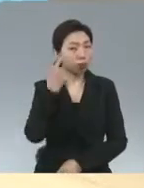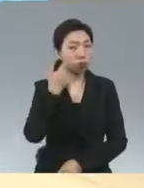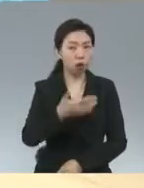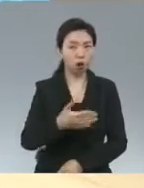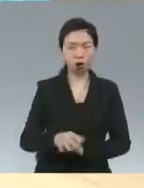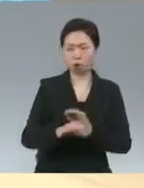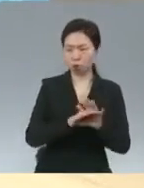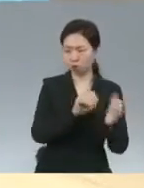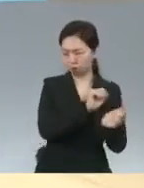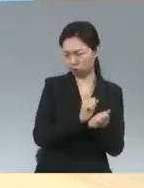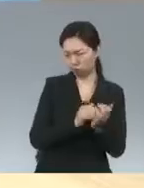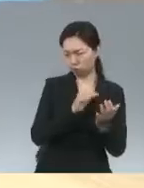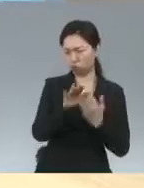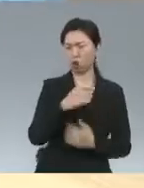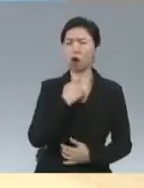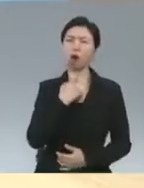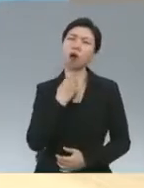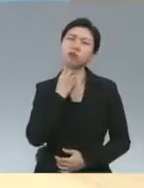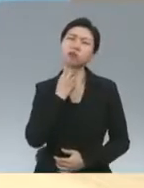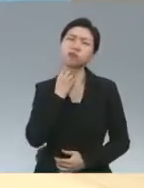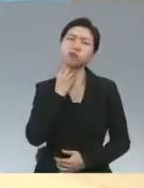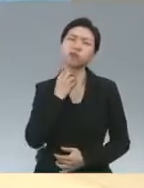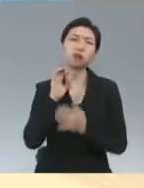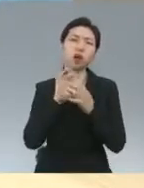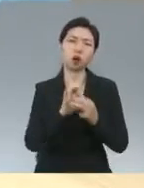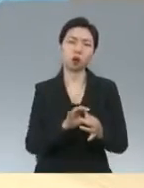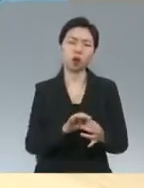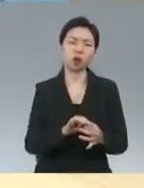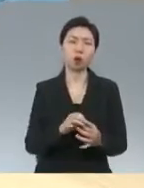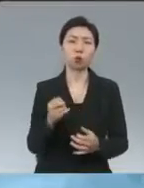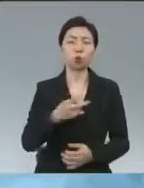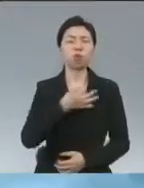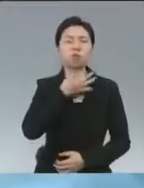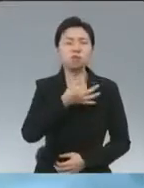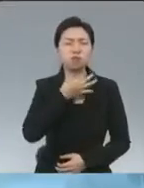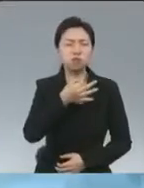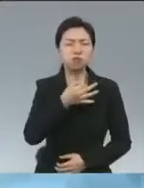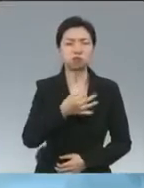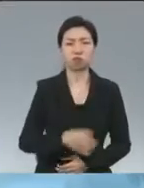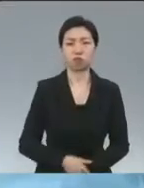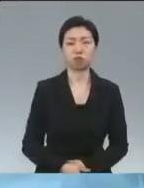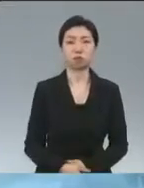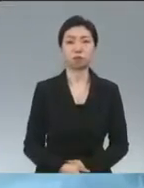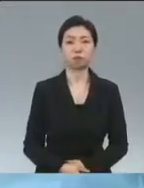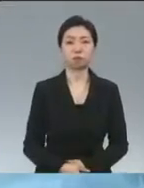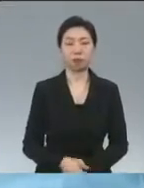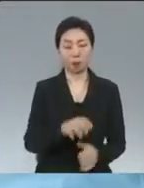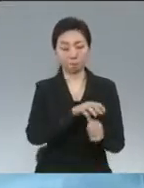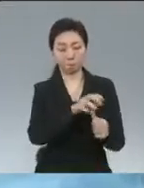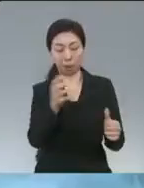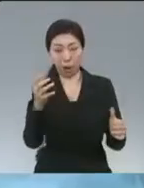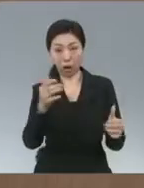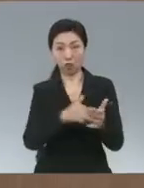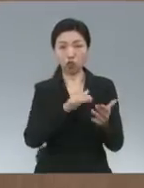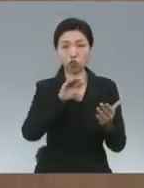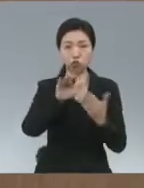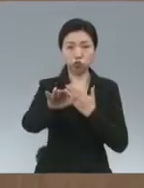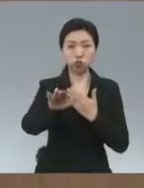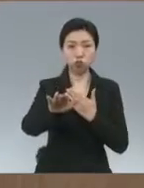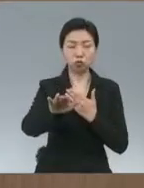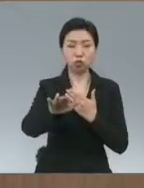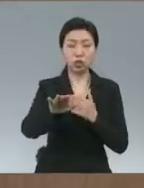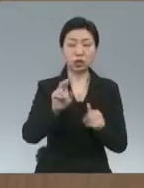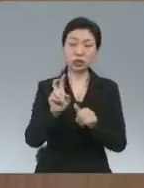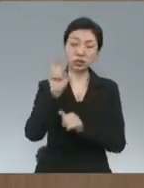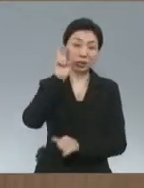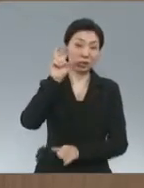19 como síntomas más frecuentes figuran tos fatiga y dificultad para respirar y algunos aparecen 2010 o hasta 2